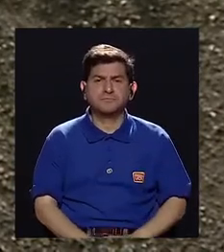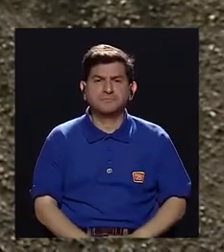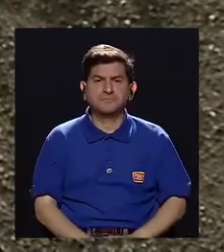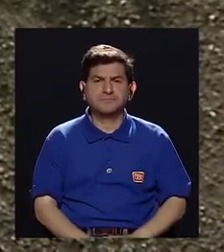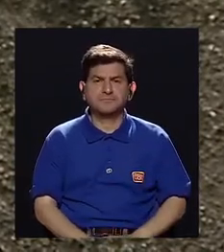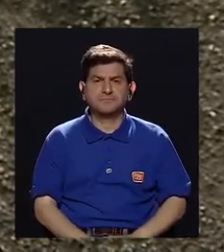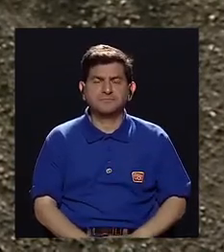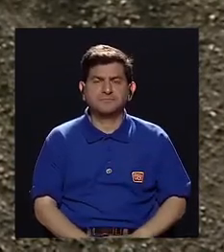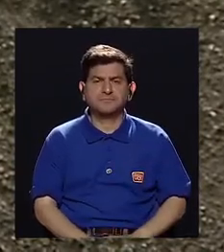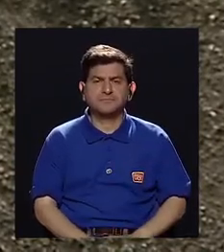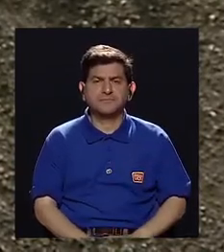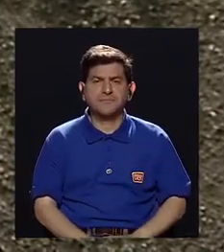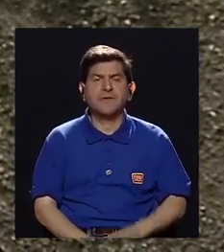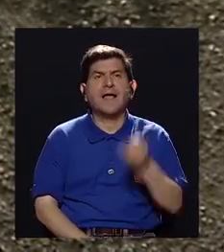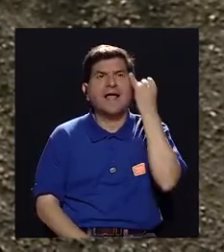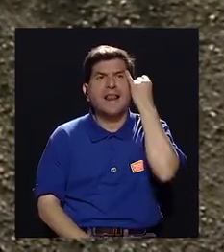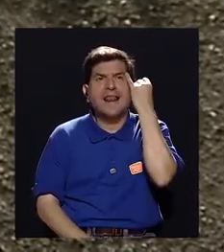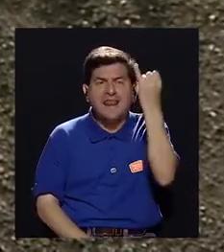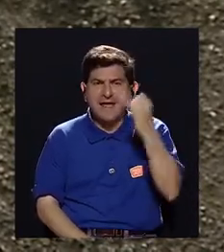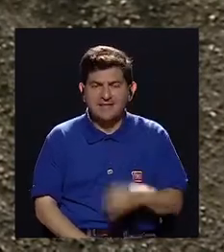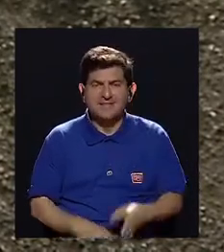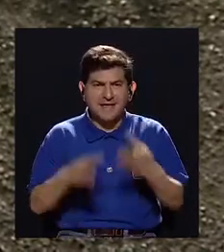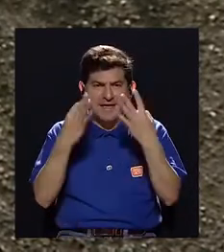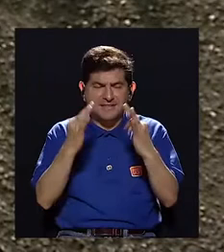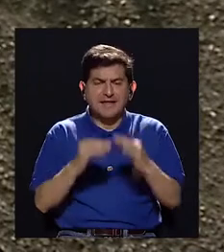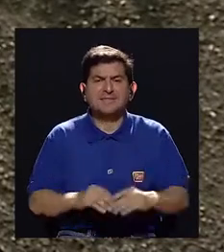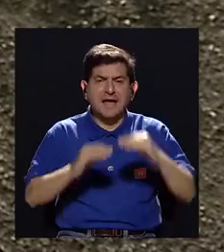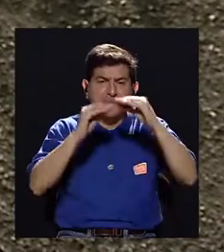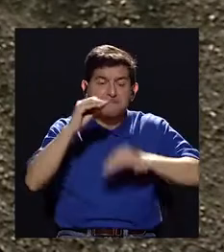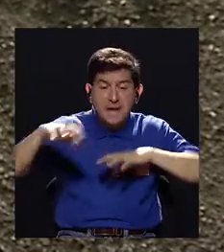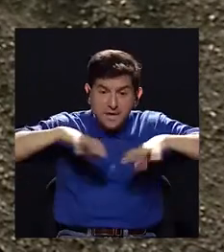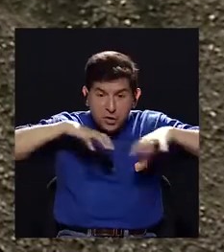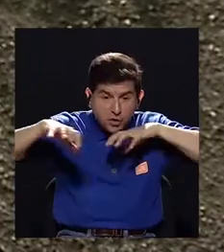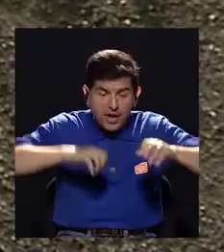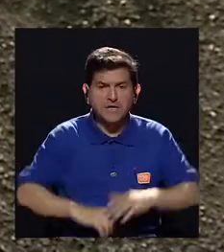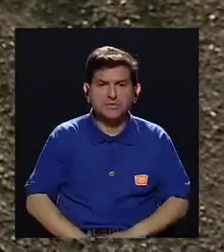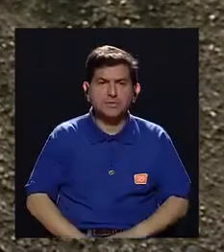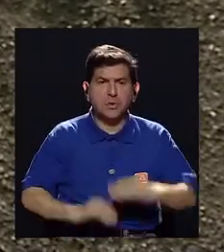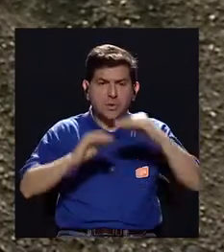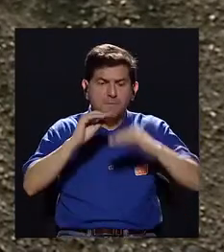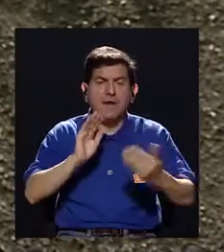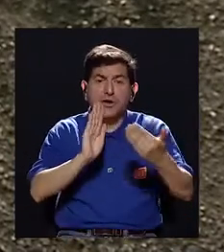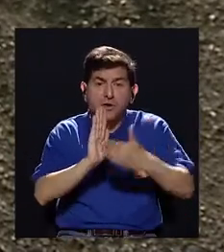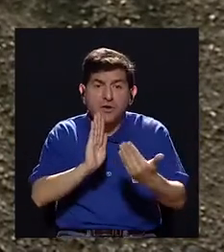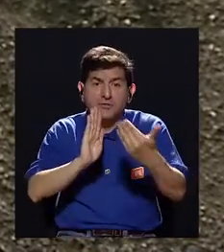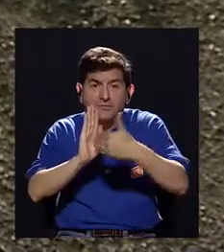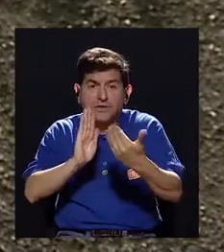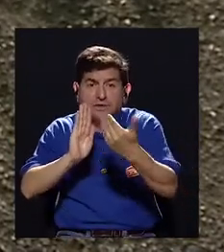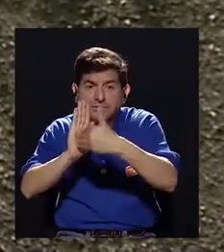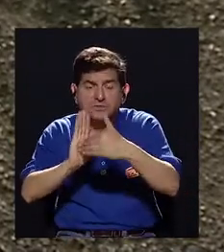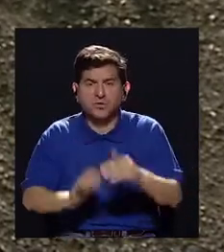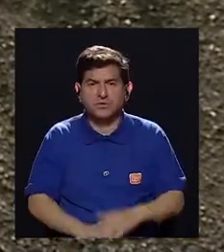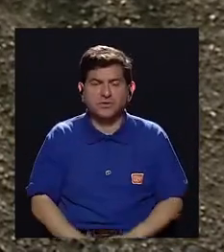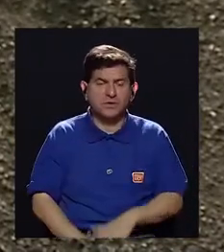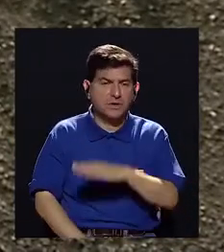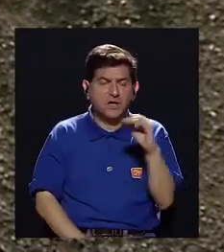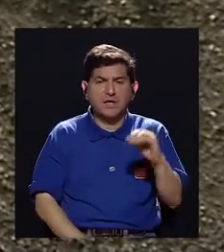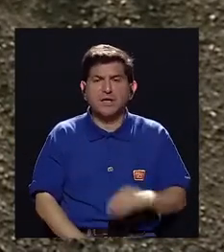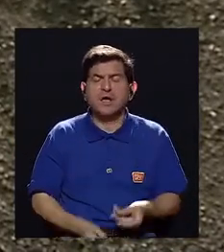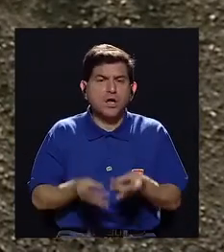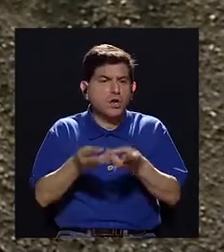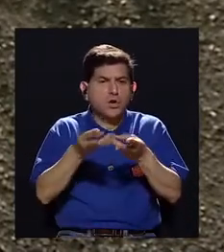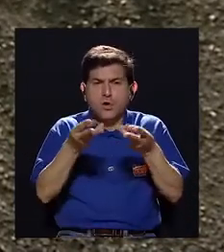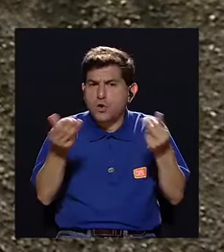y vías respiratorias más pequeñas, con la idea de que se vean menos reactivas, es decir, hagan menos espasmo y por lo tanto